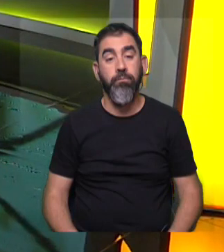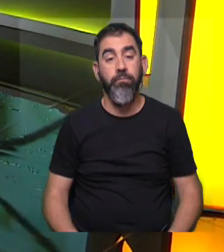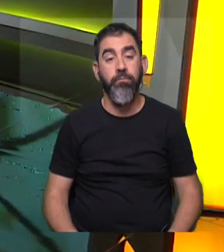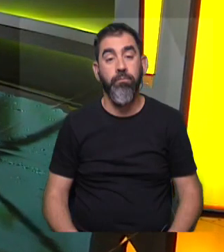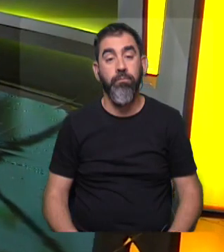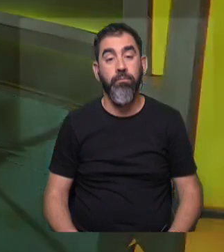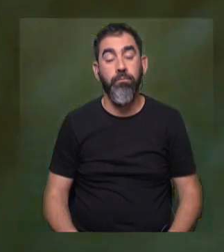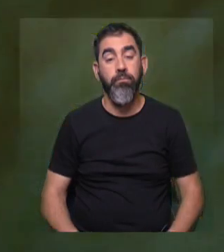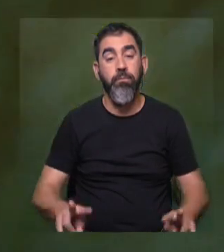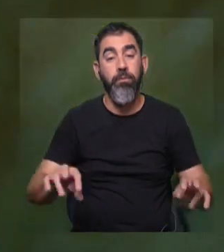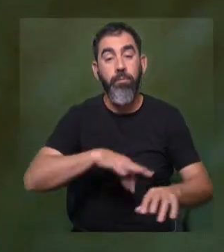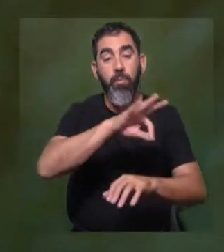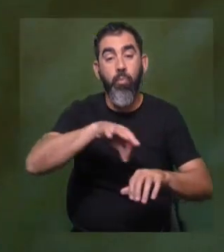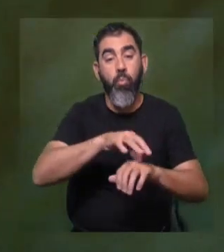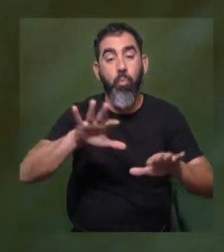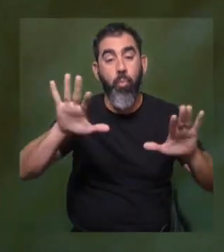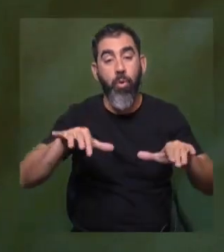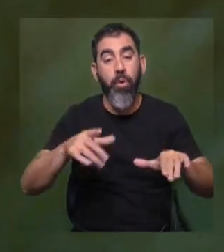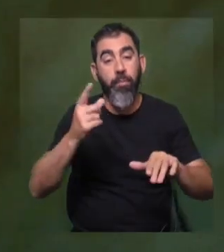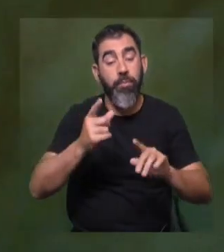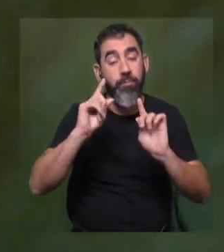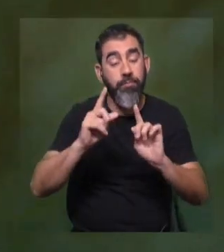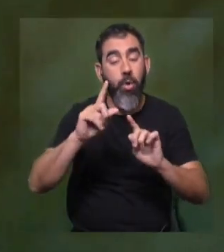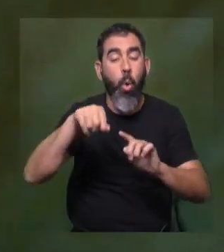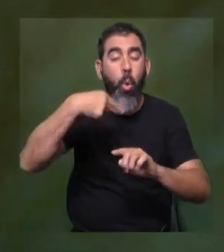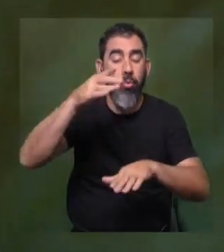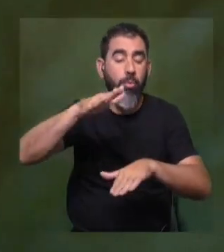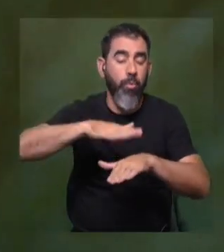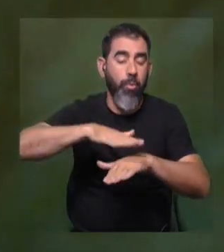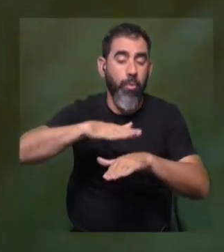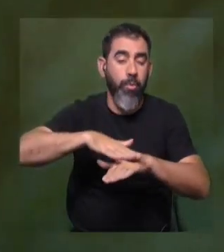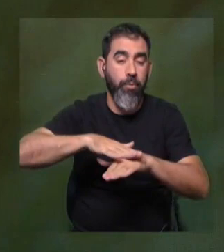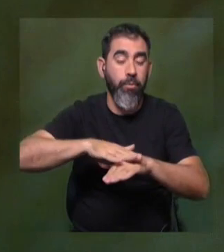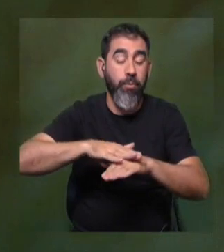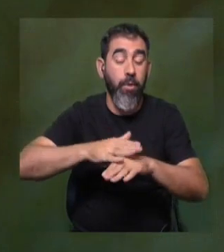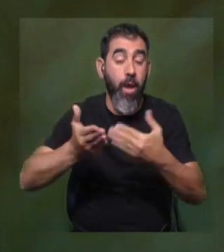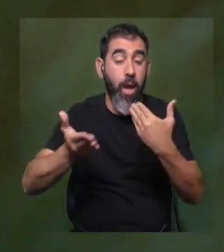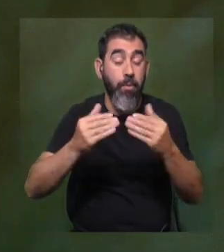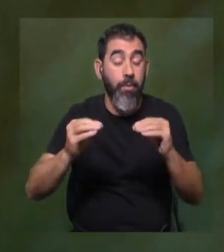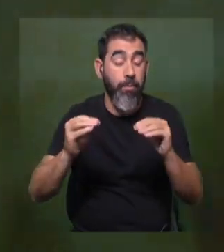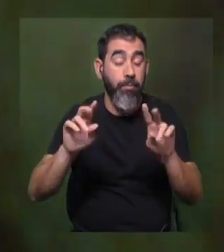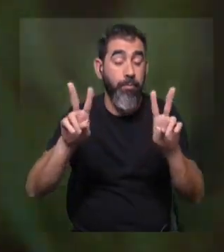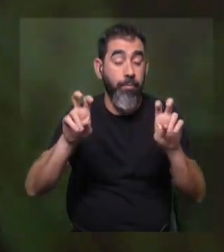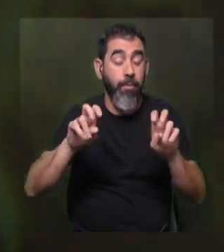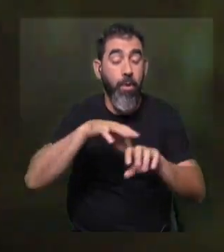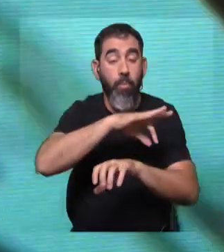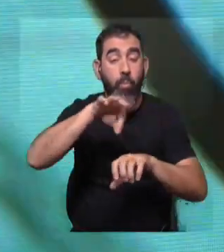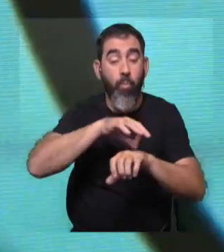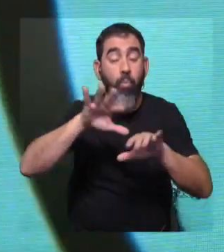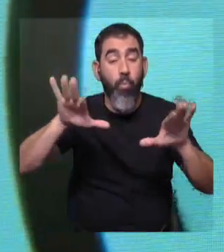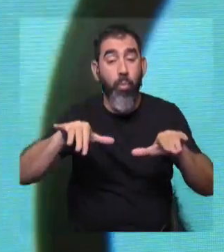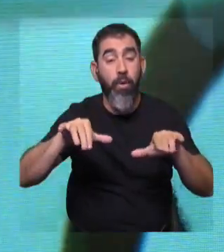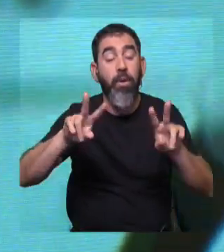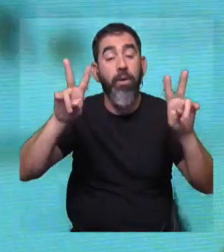Hasta acá con las moscas, Daniela, pero te reto para otro momento que hablemos, así como hablaba Budelli de la comunidad de las moscas, que hablemos